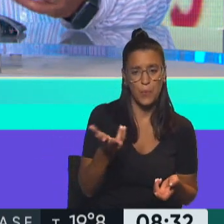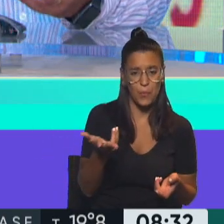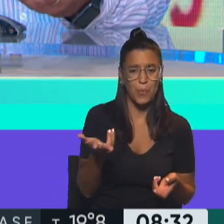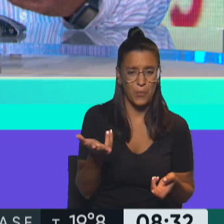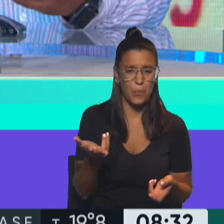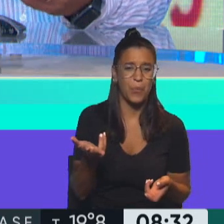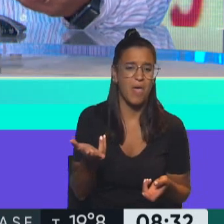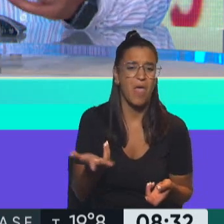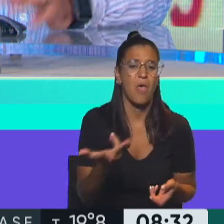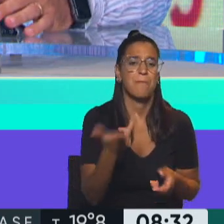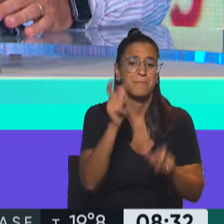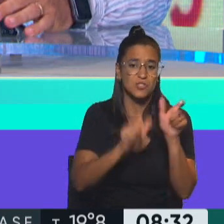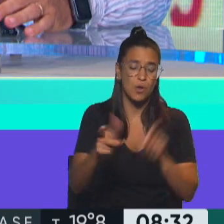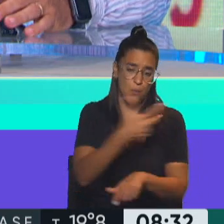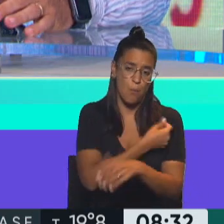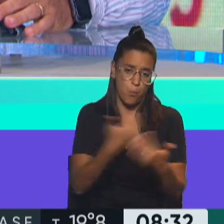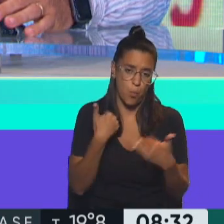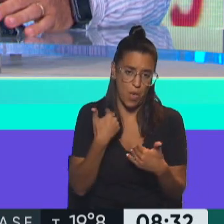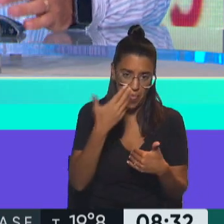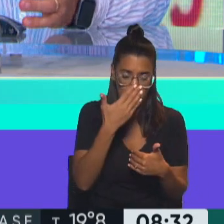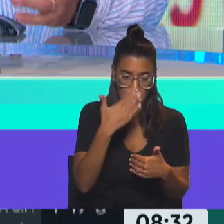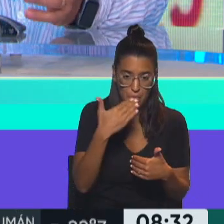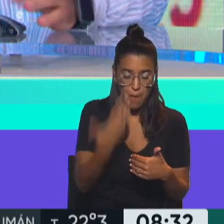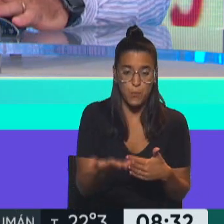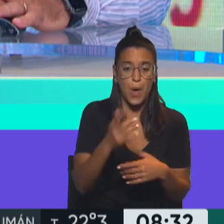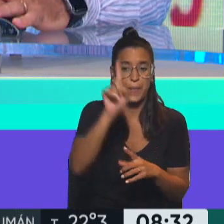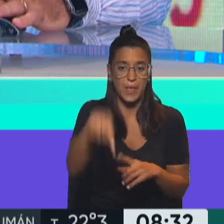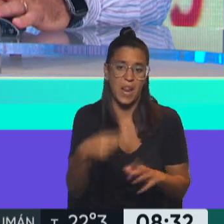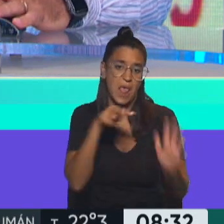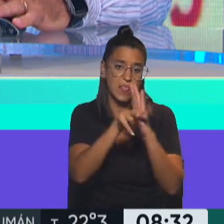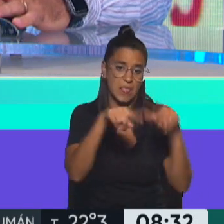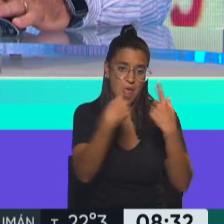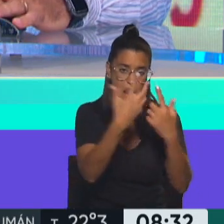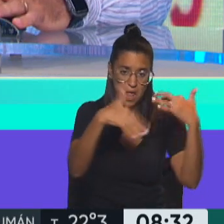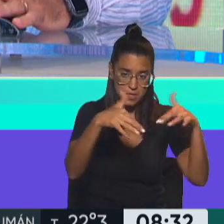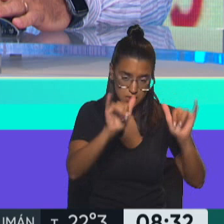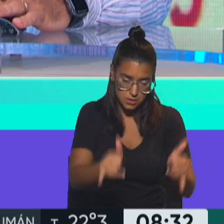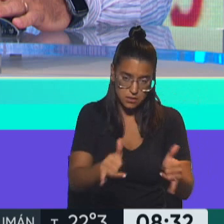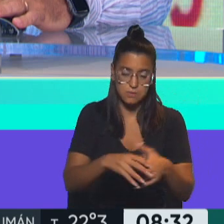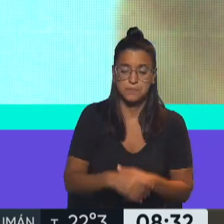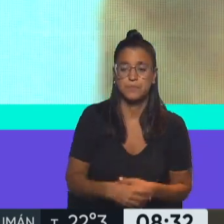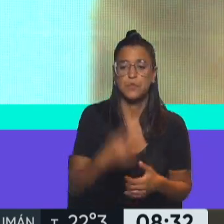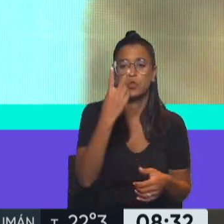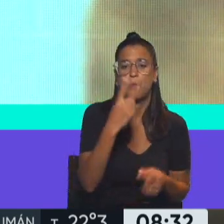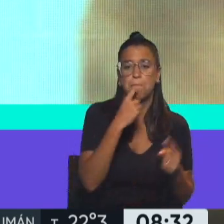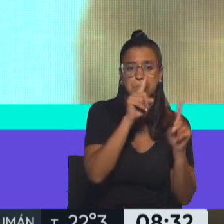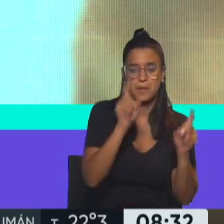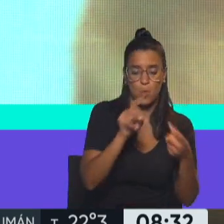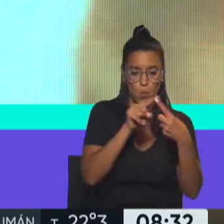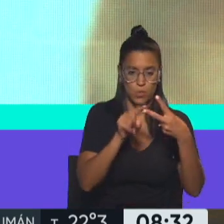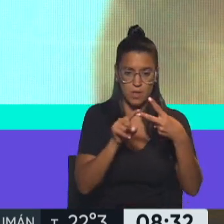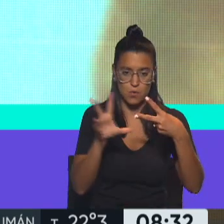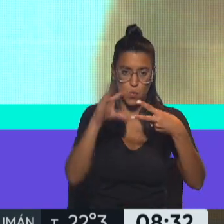digamos, que los vacunados pueden también terminar en una internación o una terapia intensiva. Doctor, le hago dos preguntas en una. Primera, a ver,